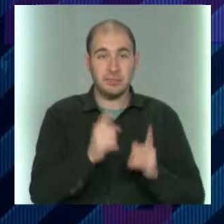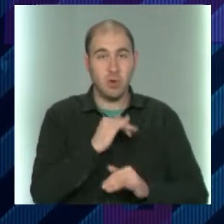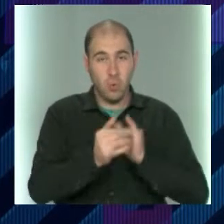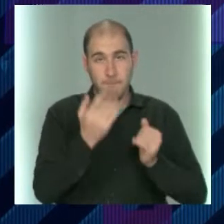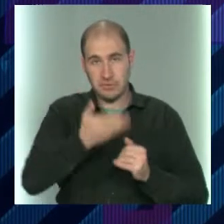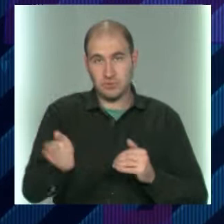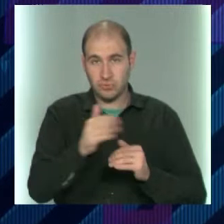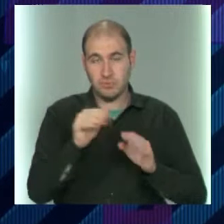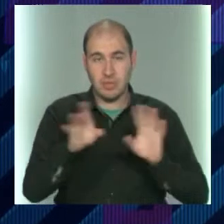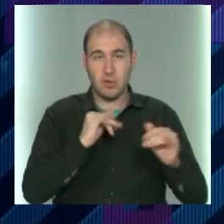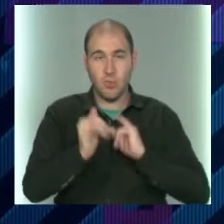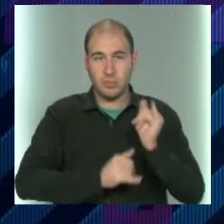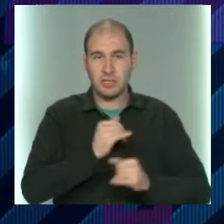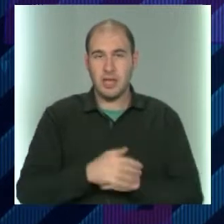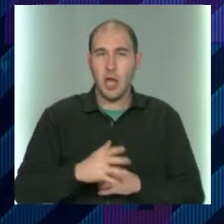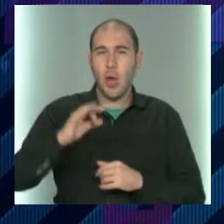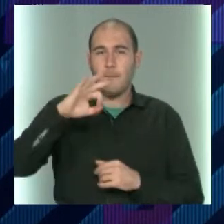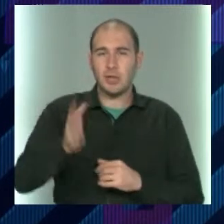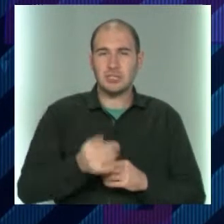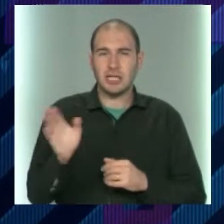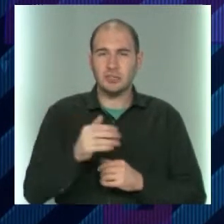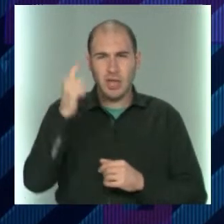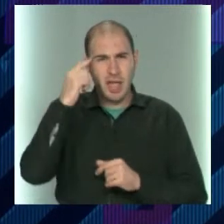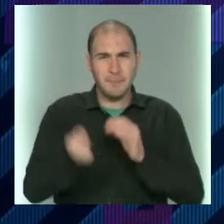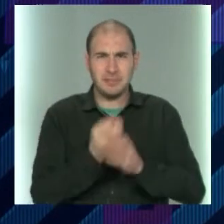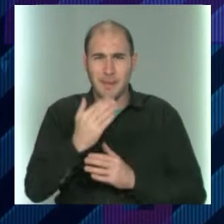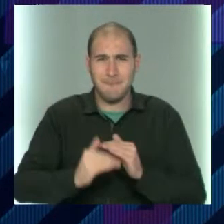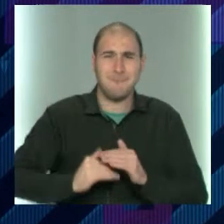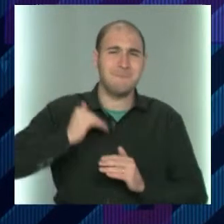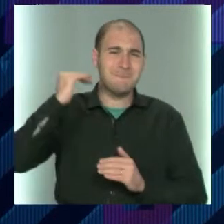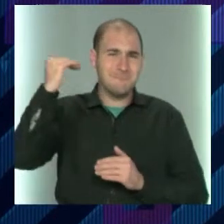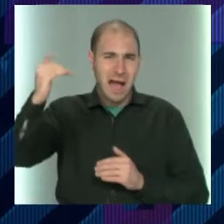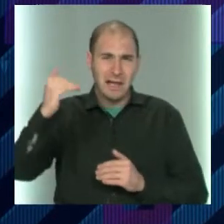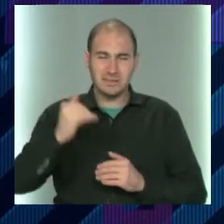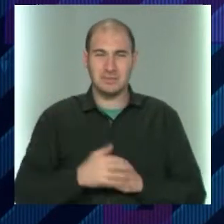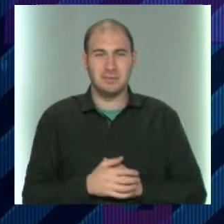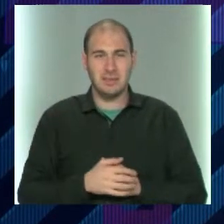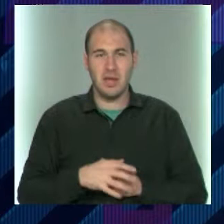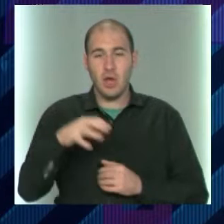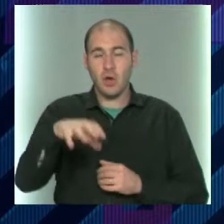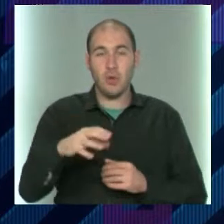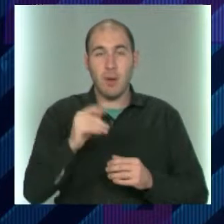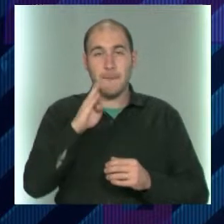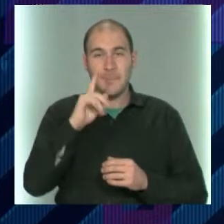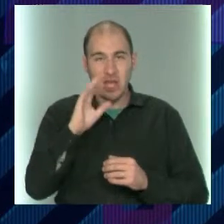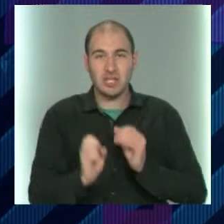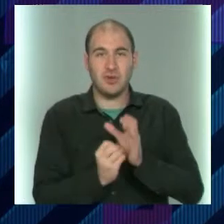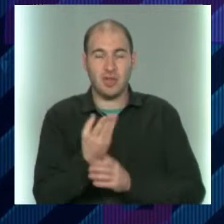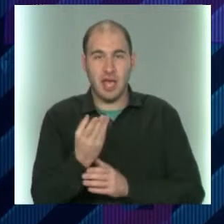contar a nuestros invitados. El porcentaje de inventoras es el más alto de todos los tiempos. En los sectores de